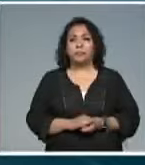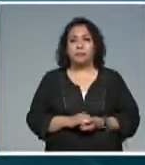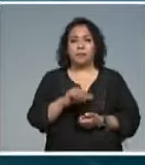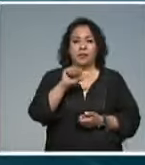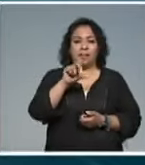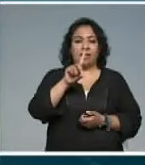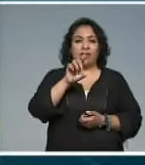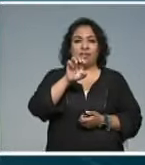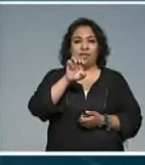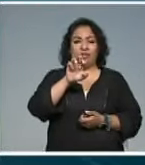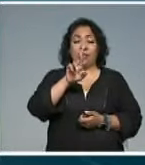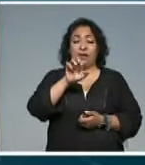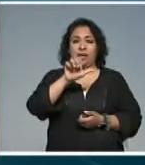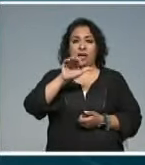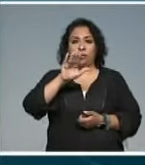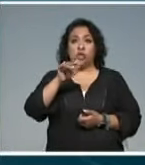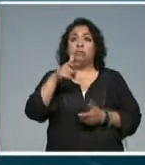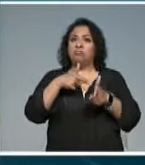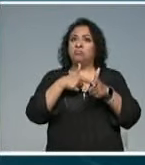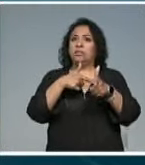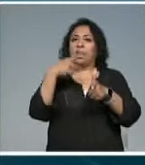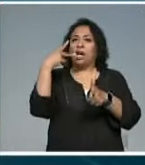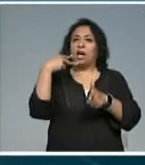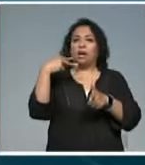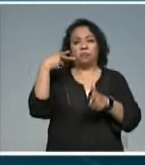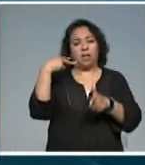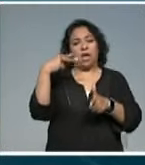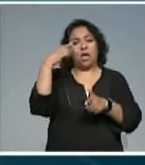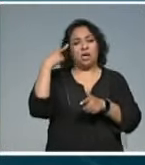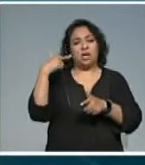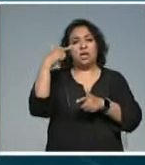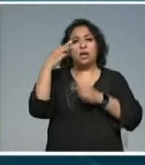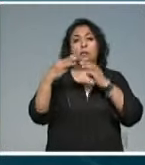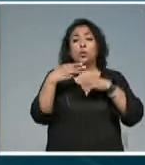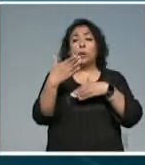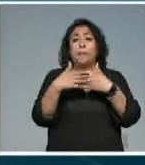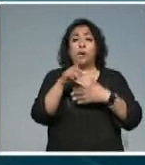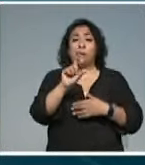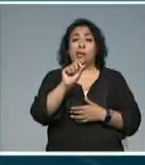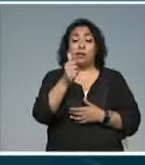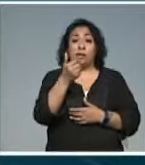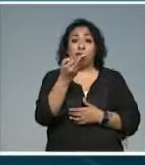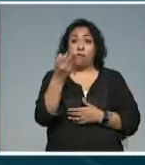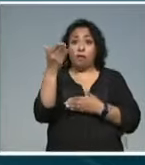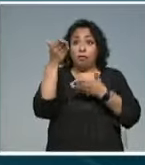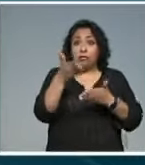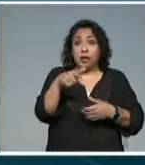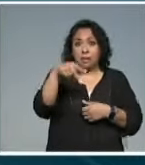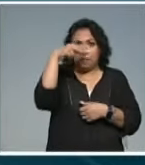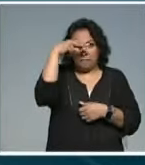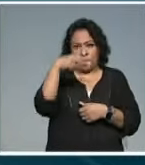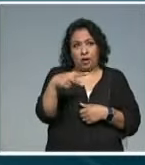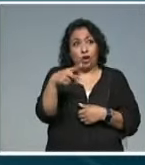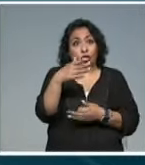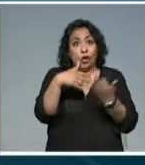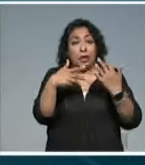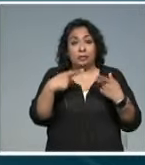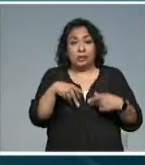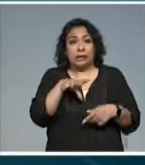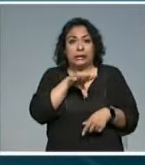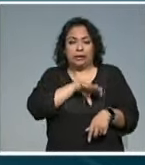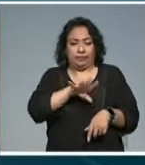Andrea Bocelli continúa con su gira por el mundo. El próximo 26 de febrero va a hacer una escala en nuestro país. A todos sus fans,